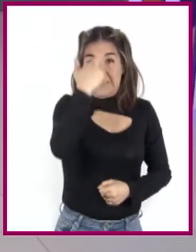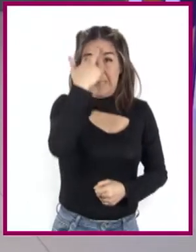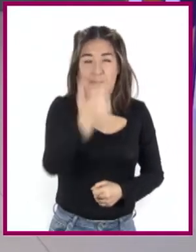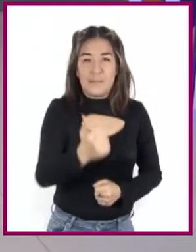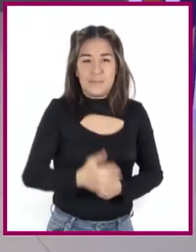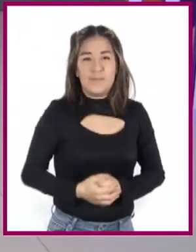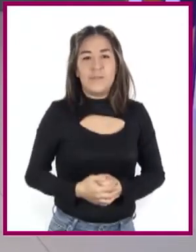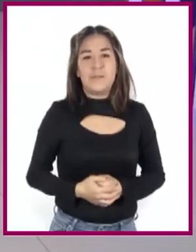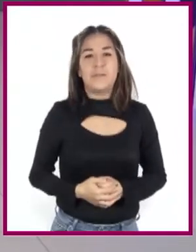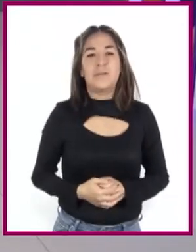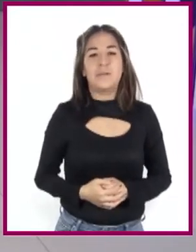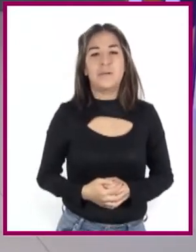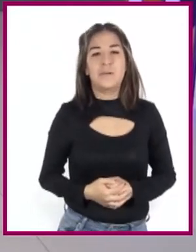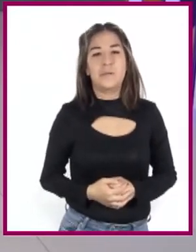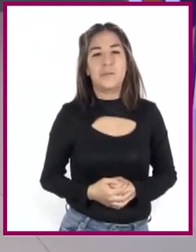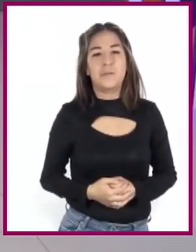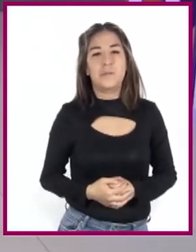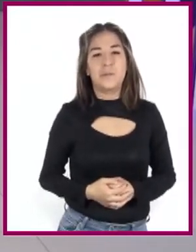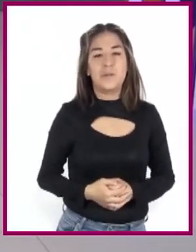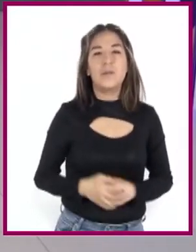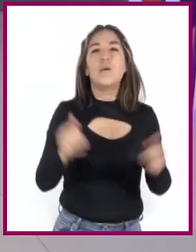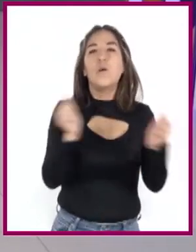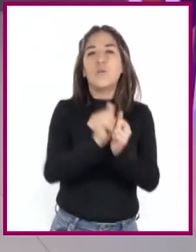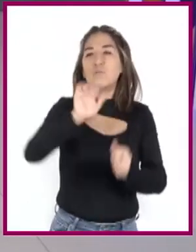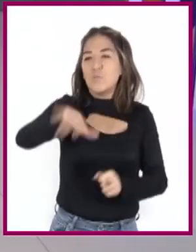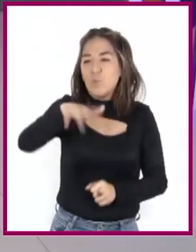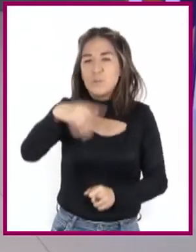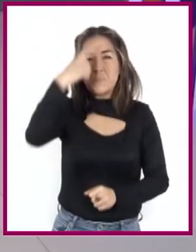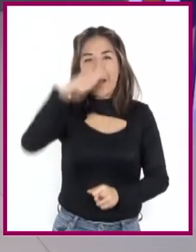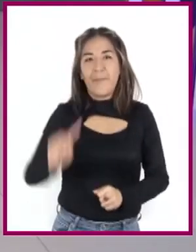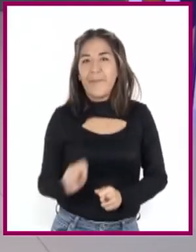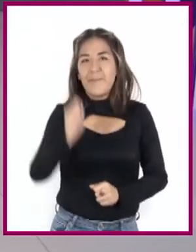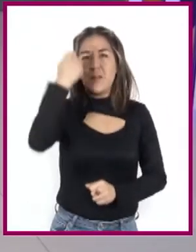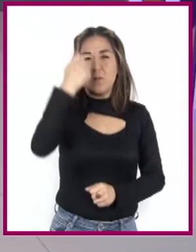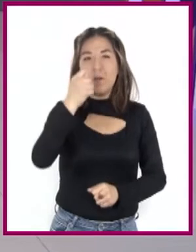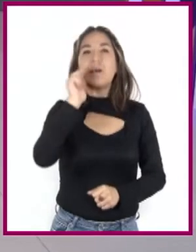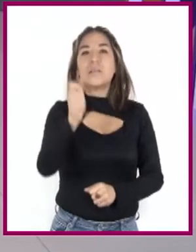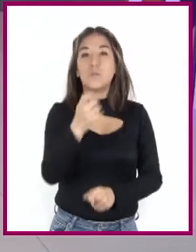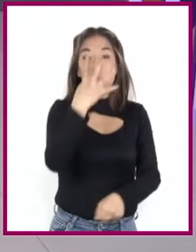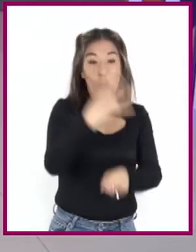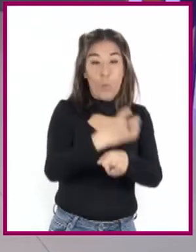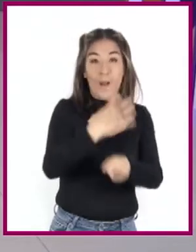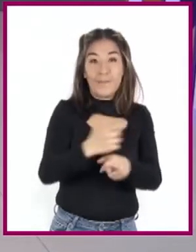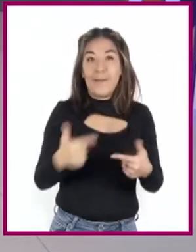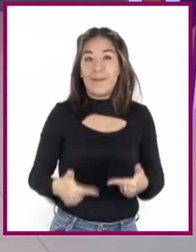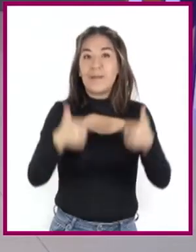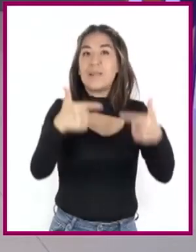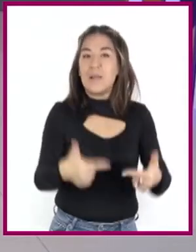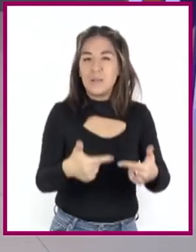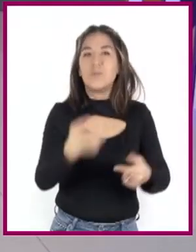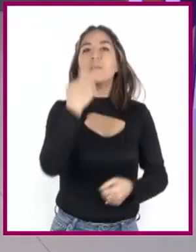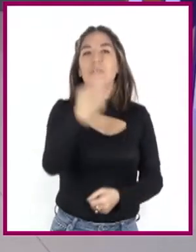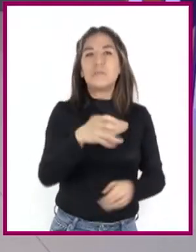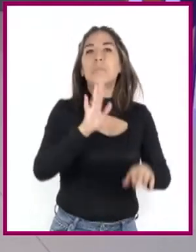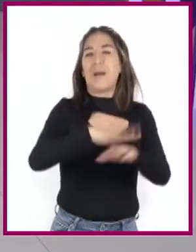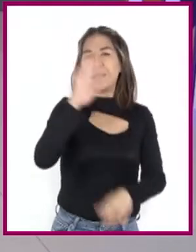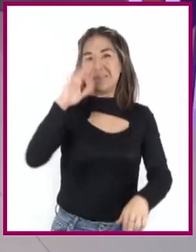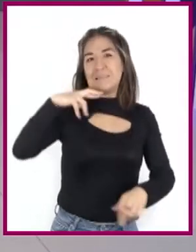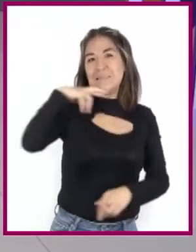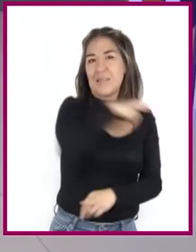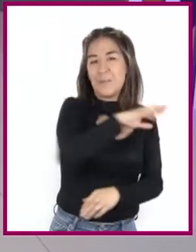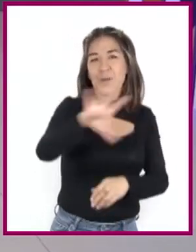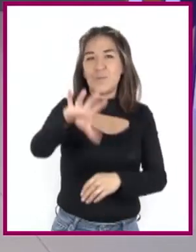industria comenzó a buscar a las tecnologías de datos de cuarta generación optimizadas, con la promesa de mejorar la